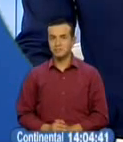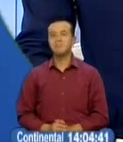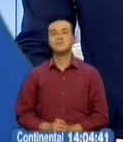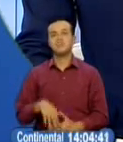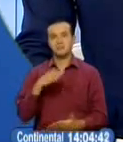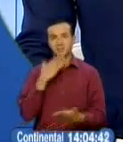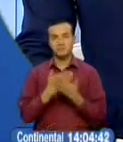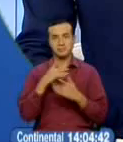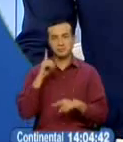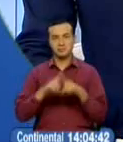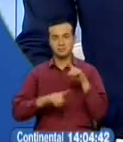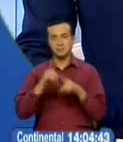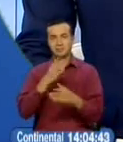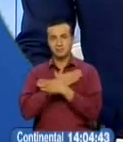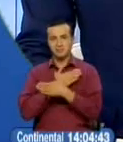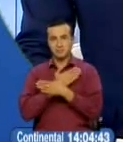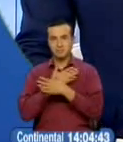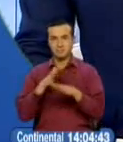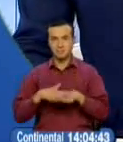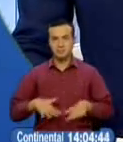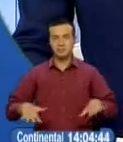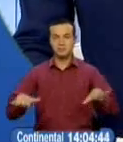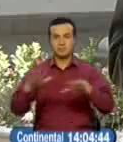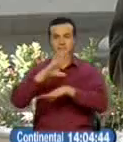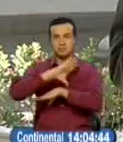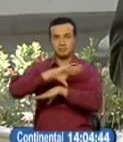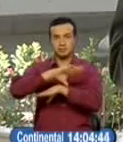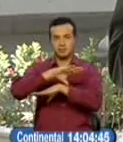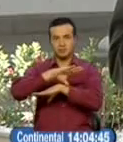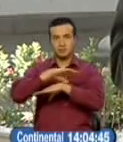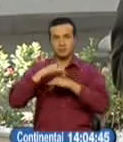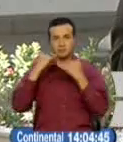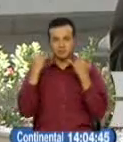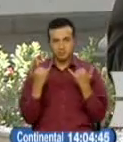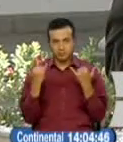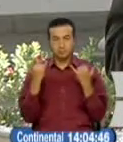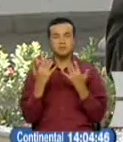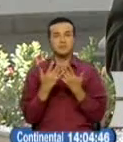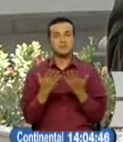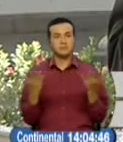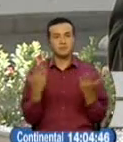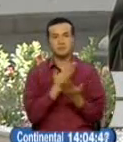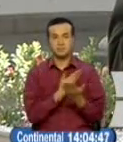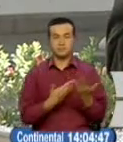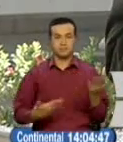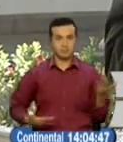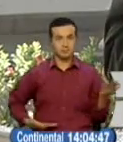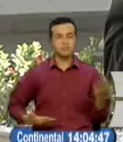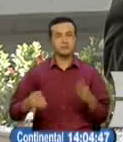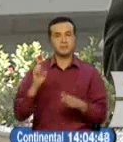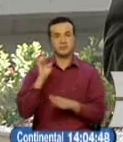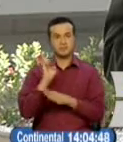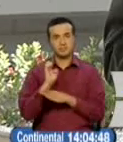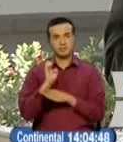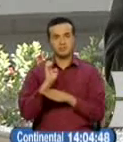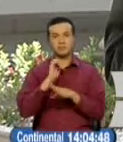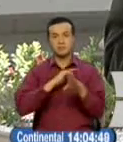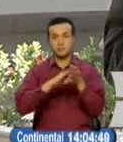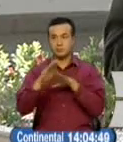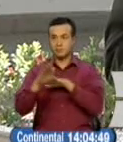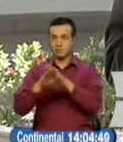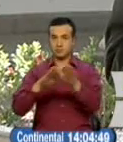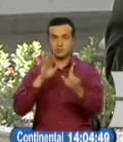Gracias, compañeros. ¿Qué tal? Saludos cordiales desde el Palacio de Gobierno. A esta hora, el presidente de la República tiene